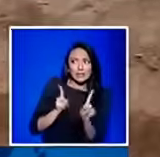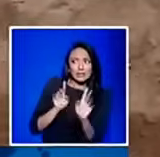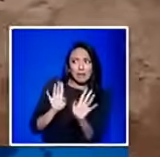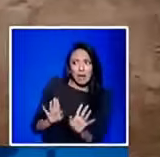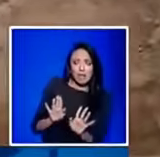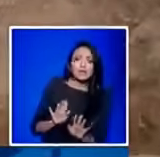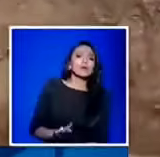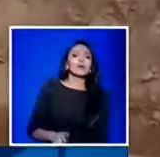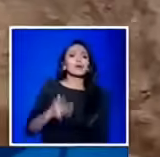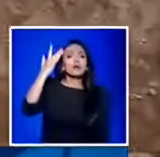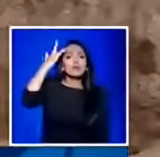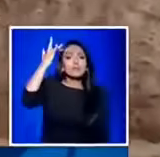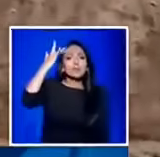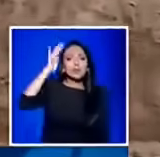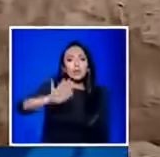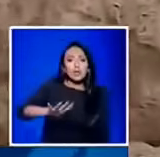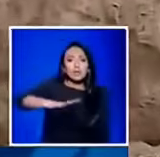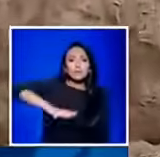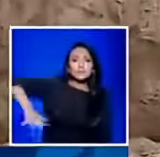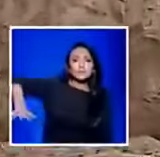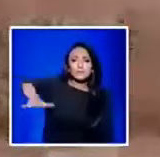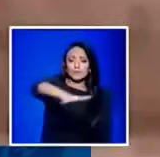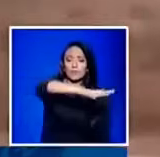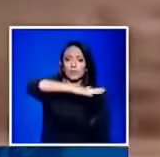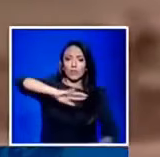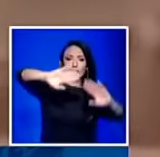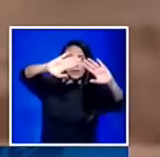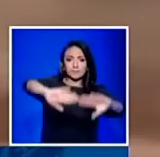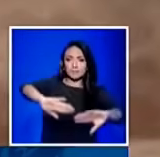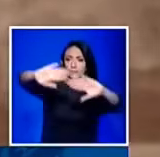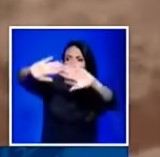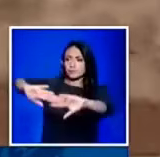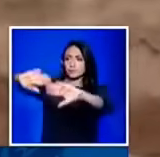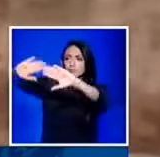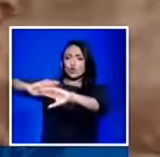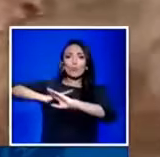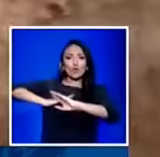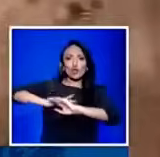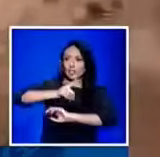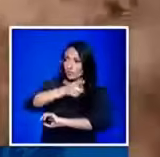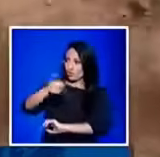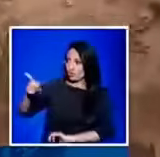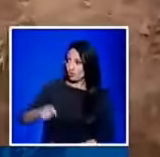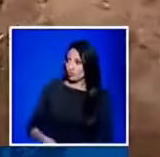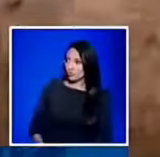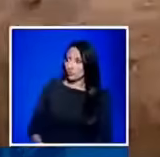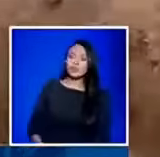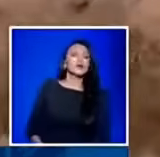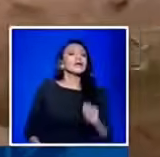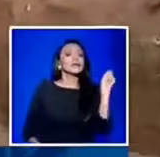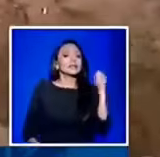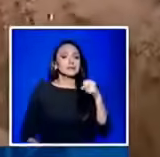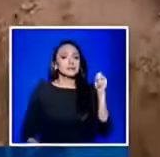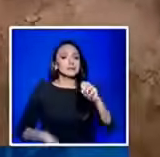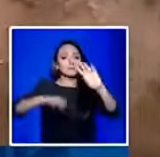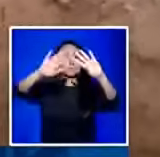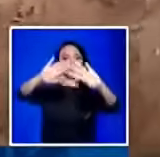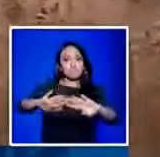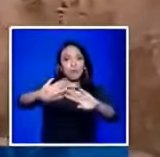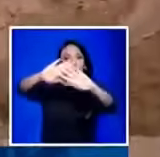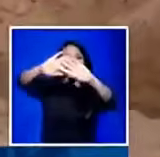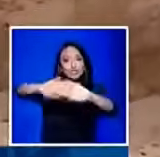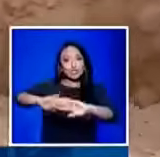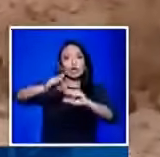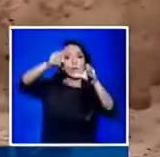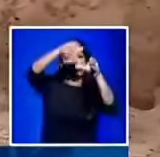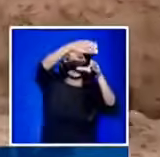Porque acá estará colocado un geomanto que es donde estamos mostrando. Así es, también tendrá unos pasamanos de seguridad